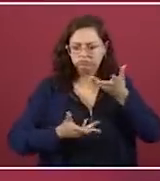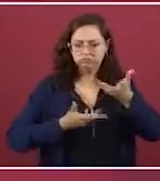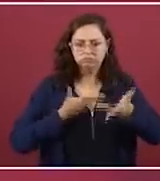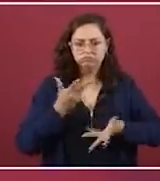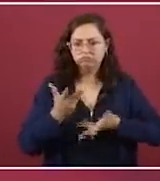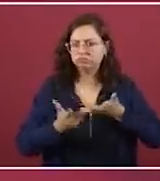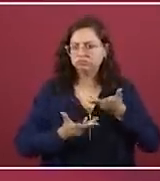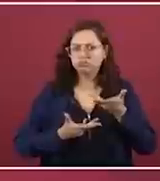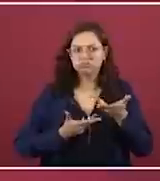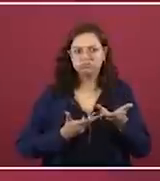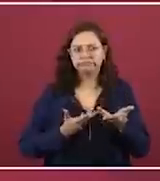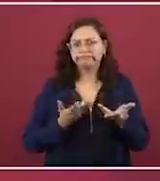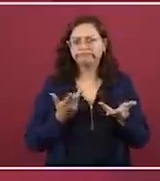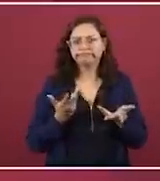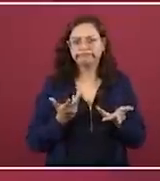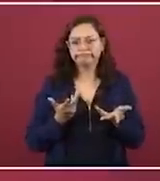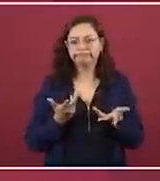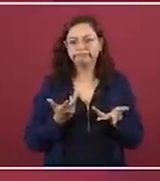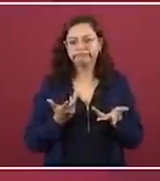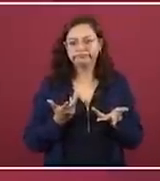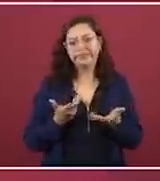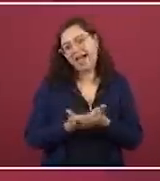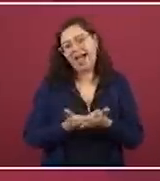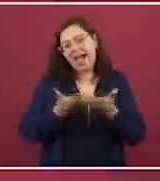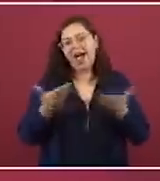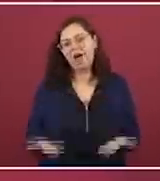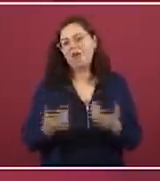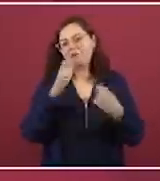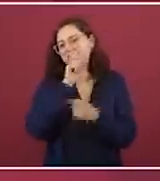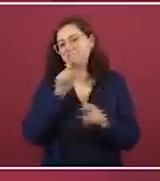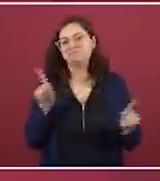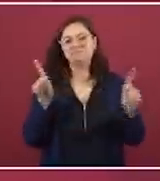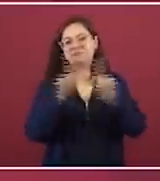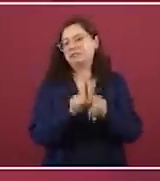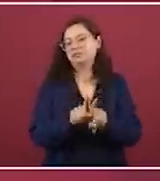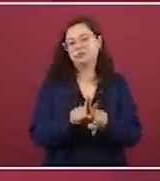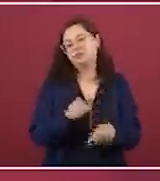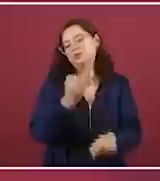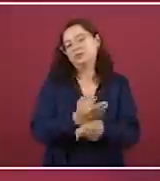agarraderas. Pues eso es lo que está pasando ahora.